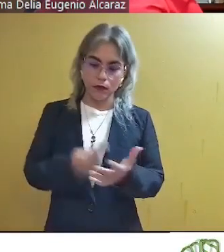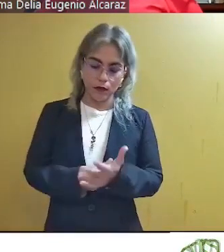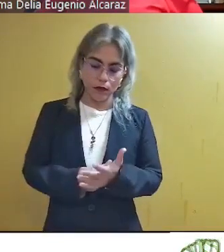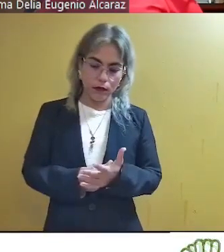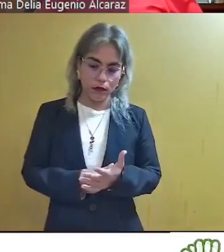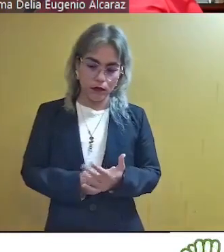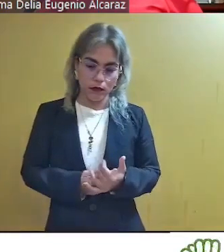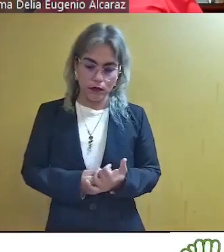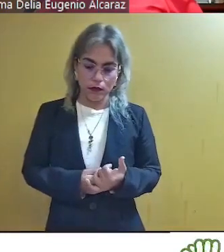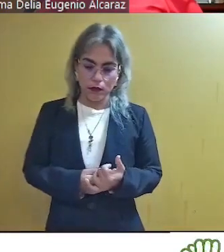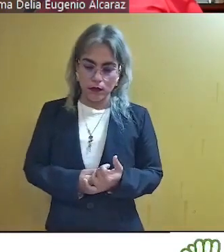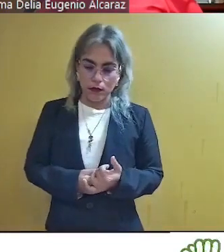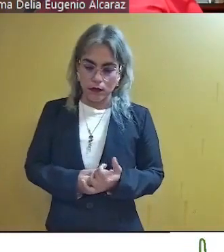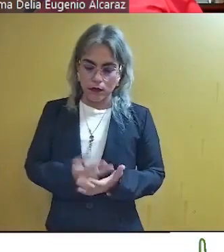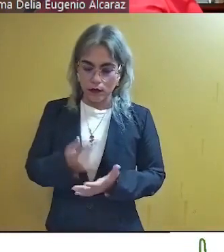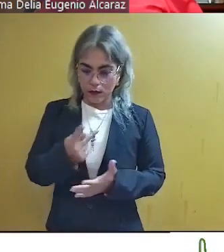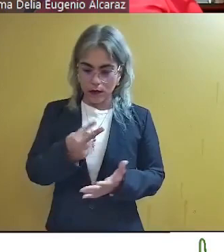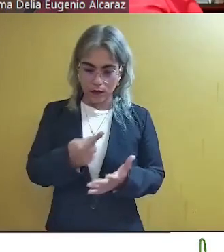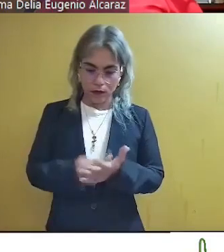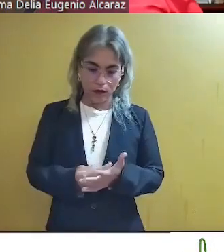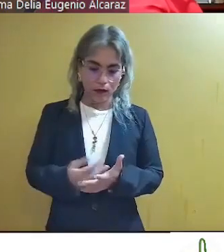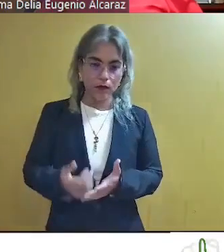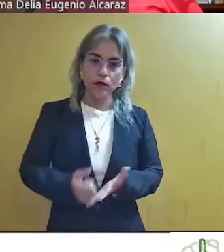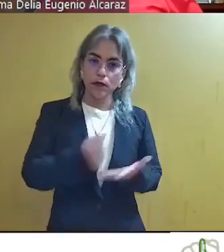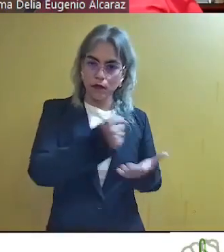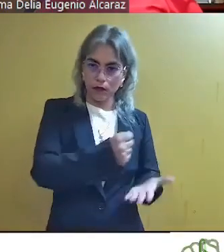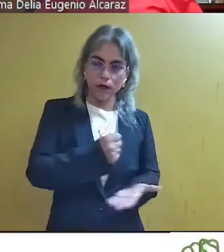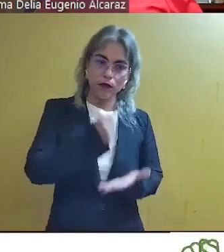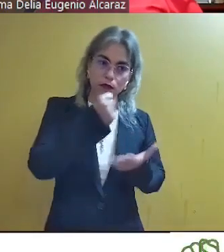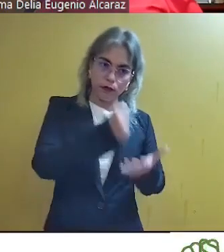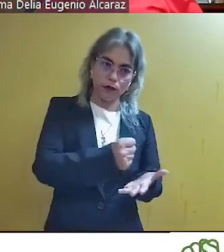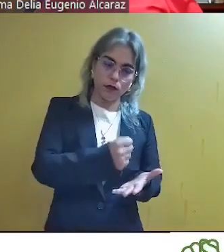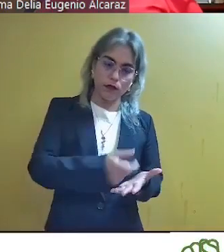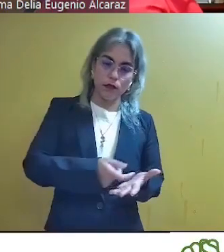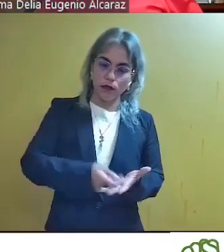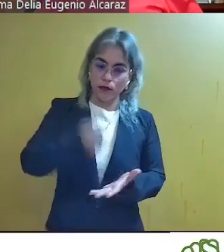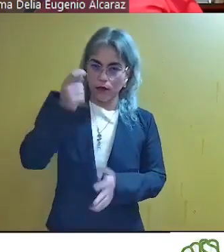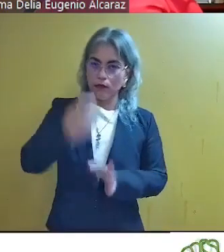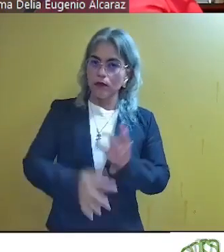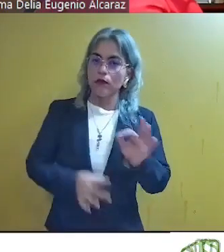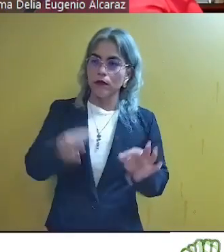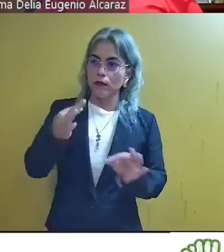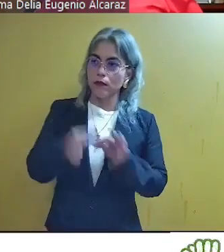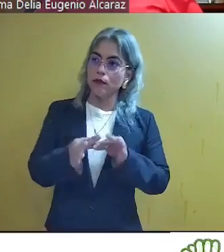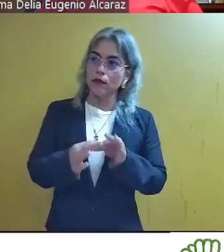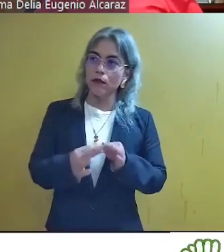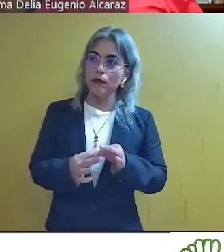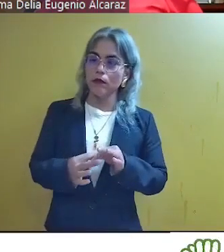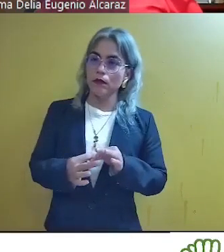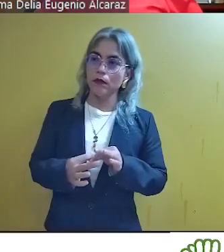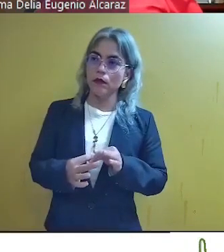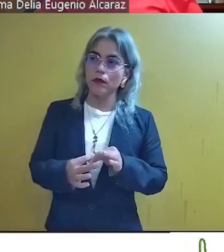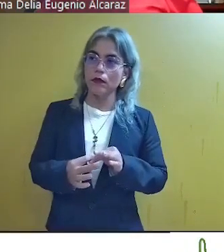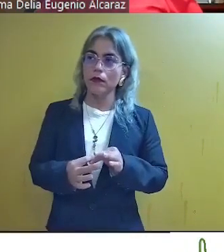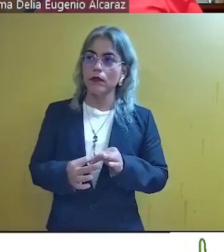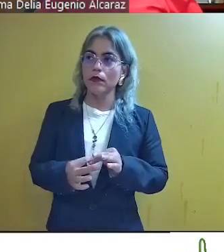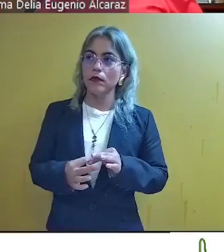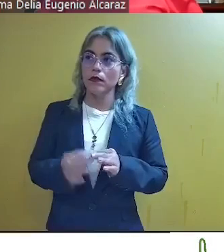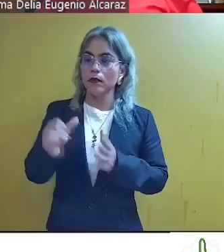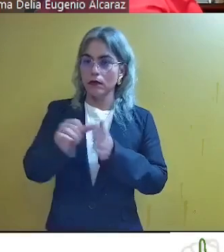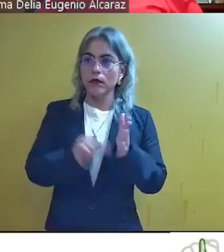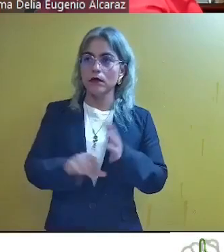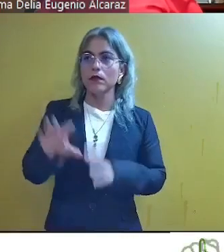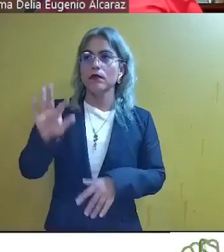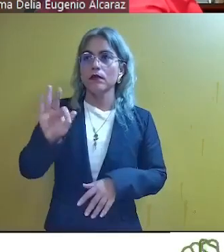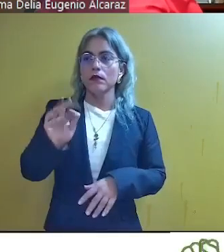al impedimento fiscal que aduce la autoridad responsable para efecto de cumplir con la sentencia recurrida, el mismo se destruye con lo estipulado en el artículo 47